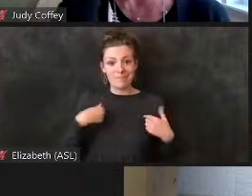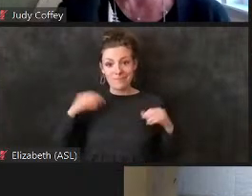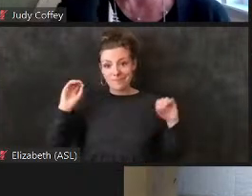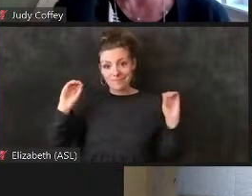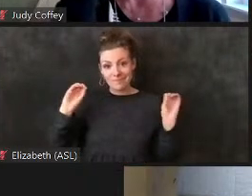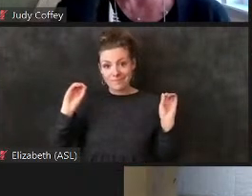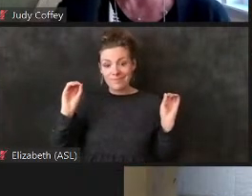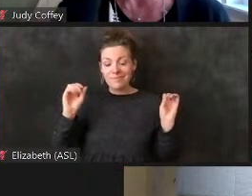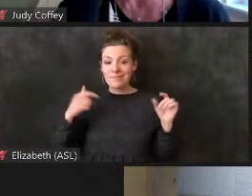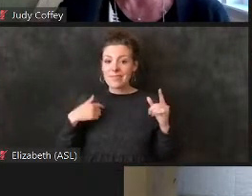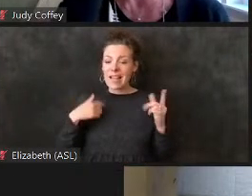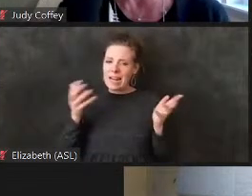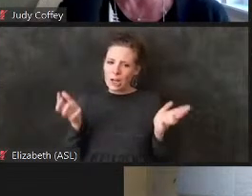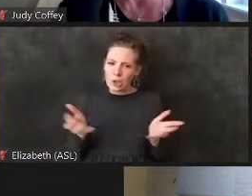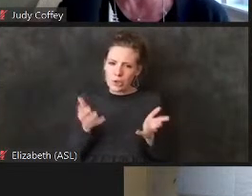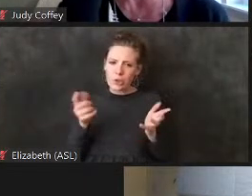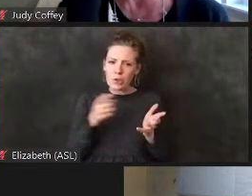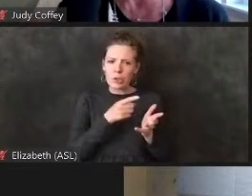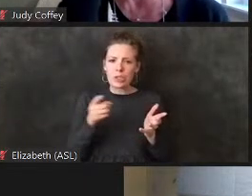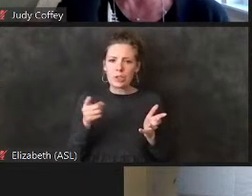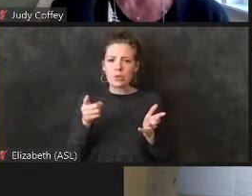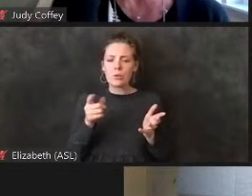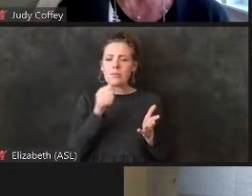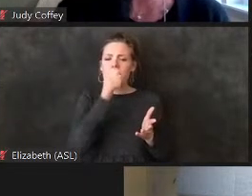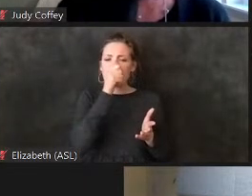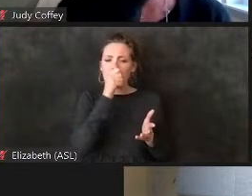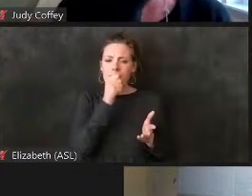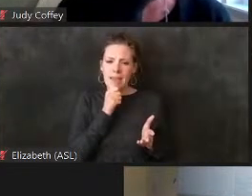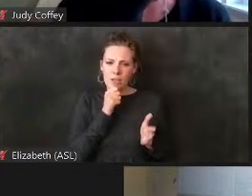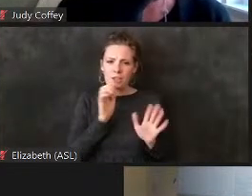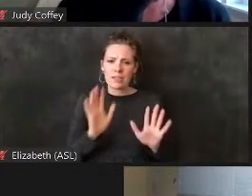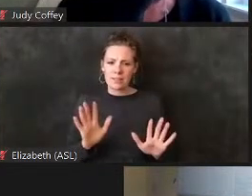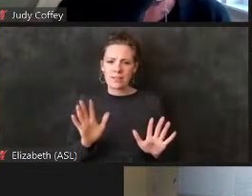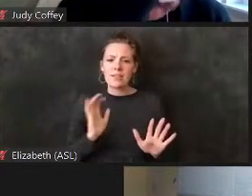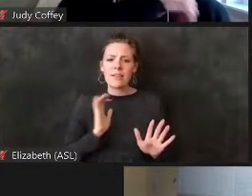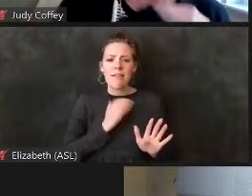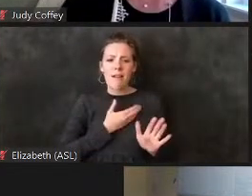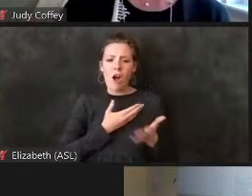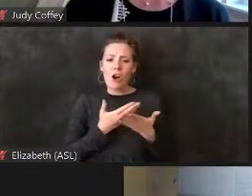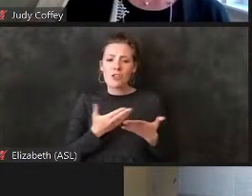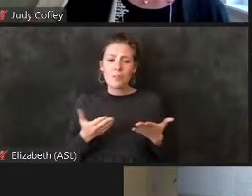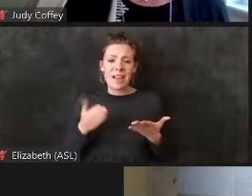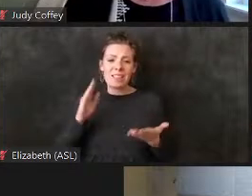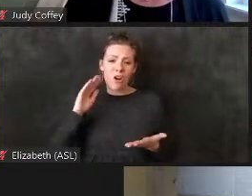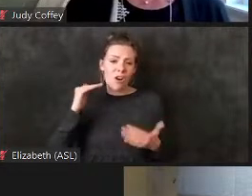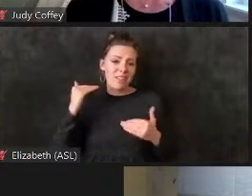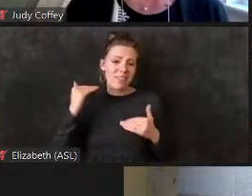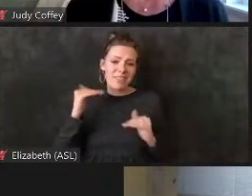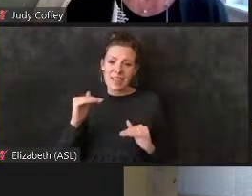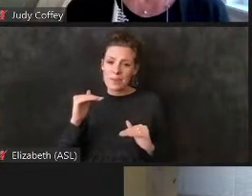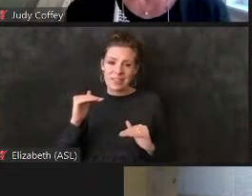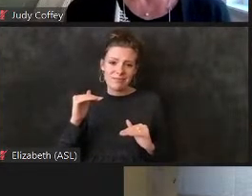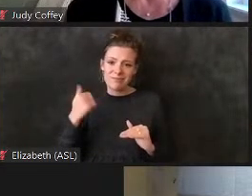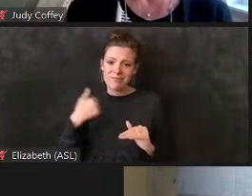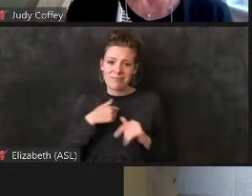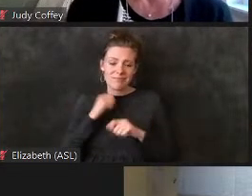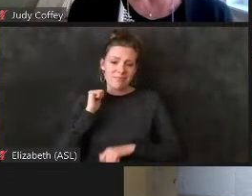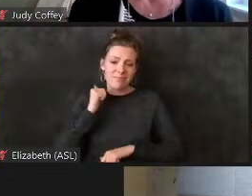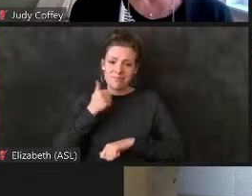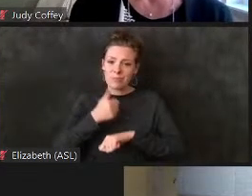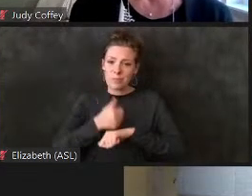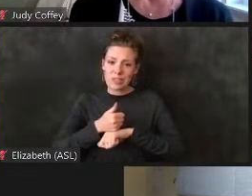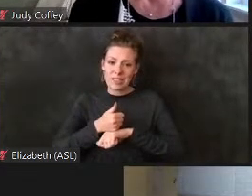arriba de la edad de 65. No he recibido y he recibido mi vacuna, y les pido que tengan paciencia. Nuestros suplementos